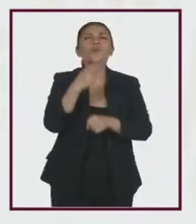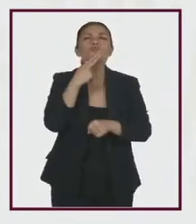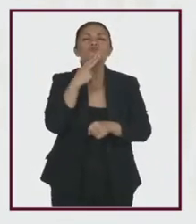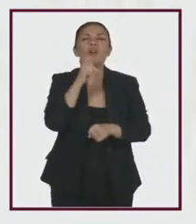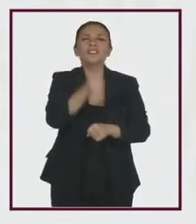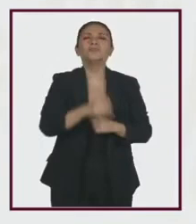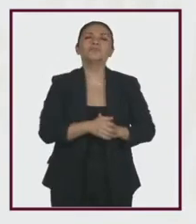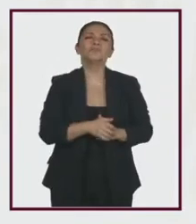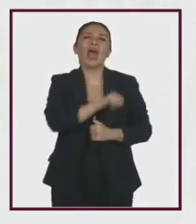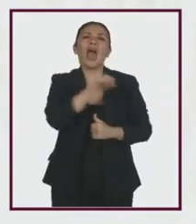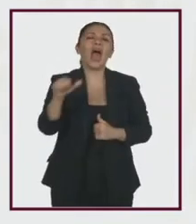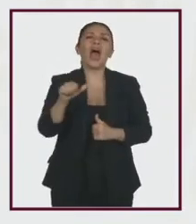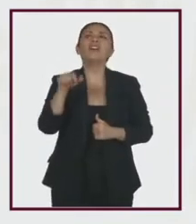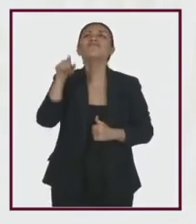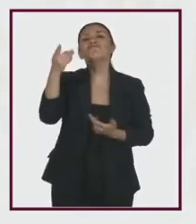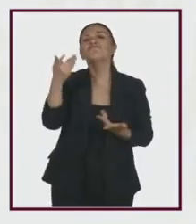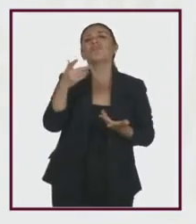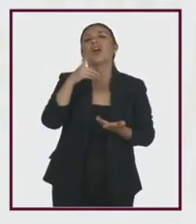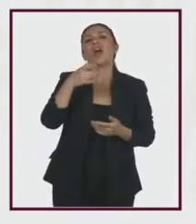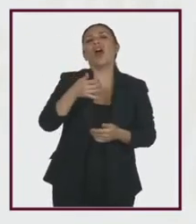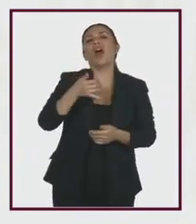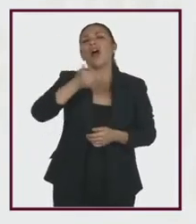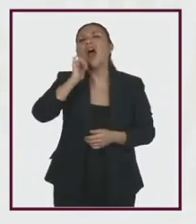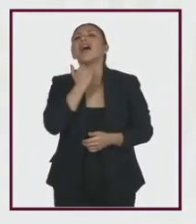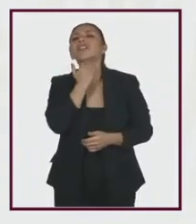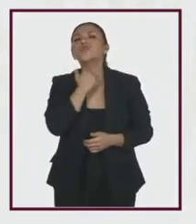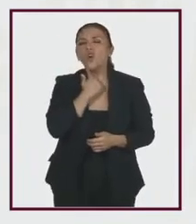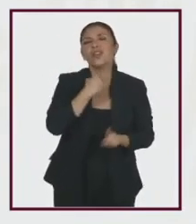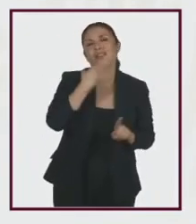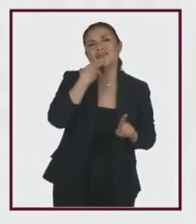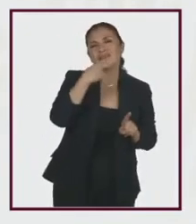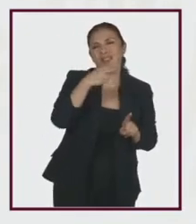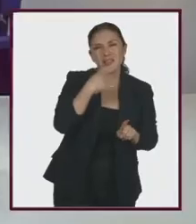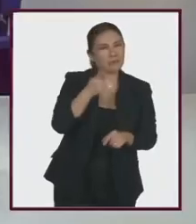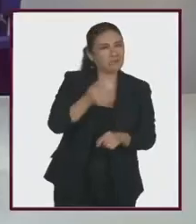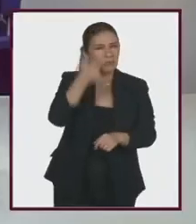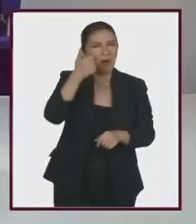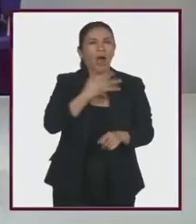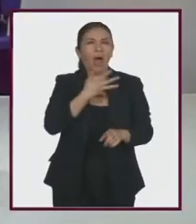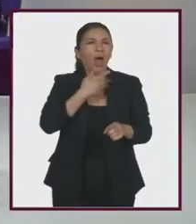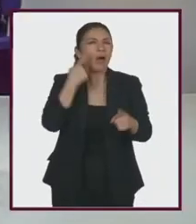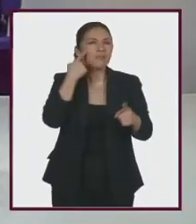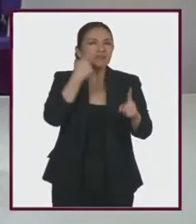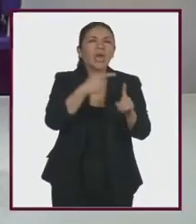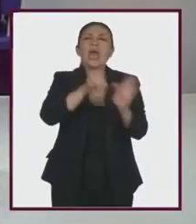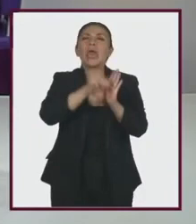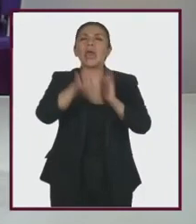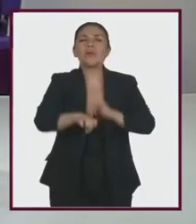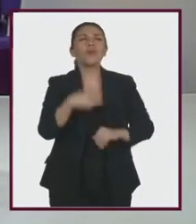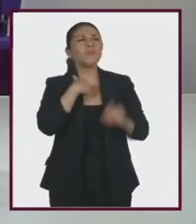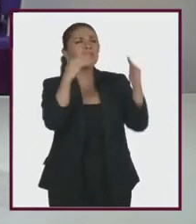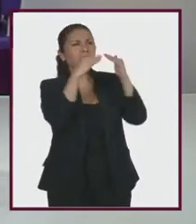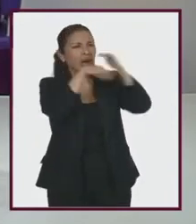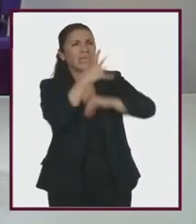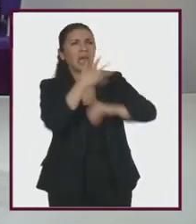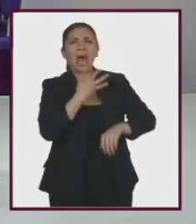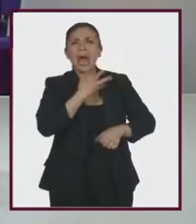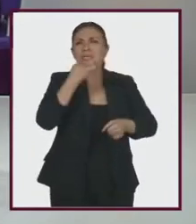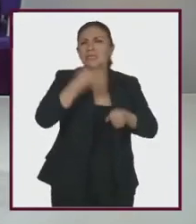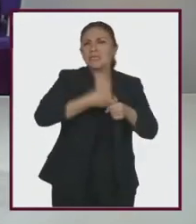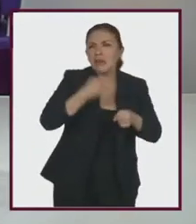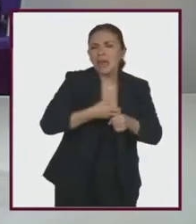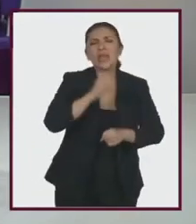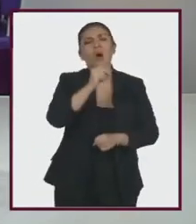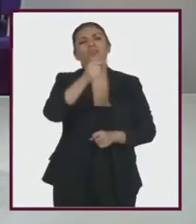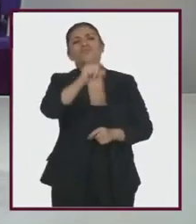las sustancias legales, ¿no? O sea, básicamente lo primero que van a ver puede ser una cerveza en casa o algún cigarro con